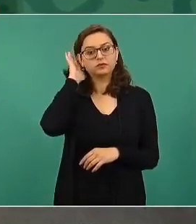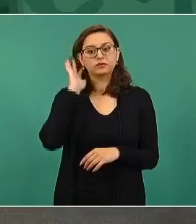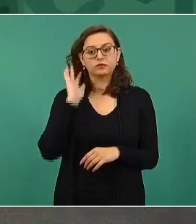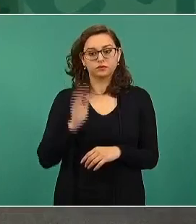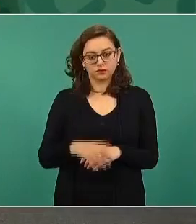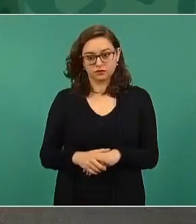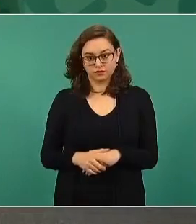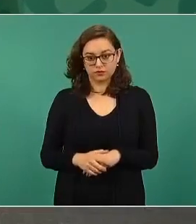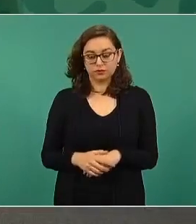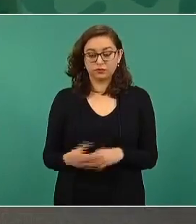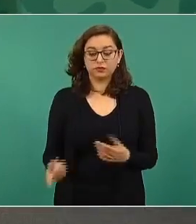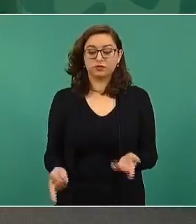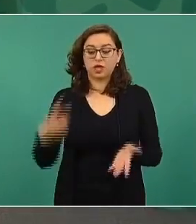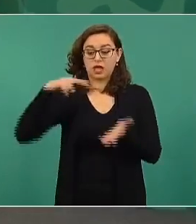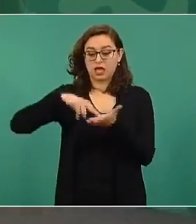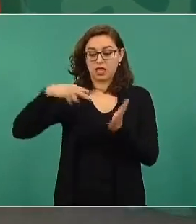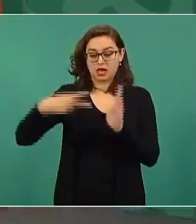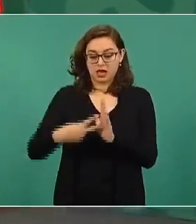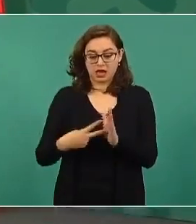el ingeniero Cárdenas